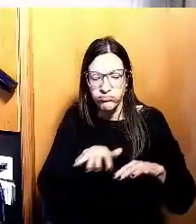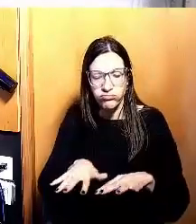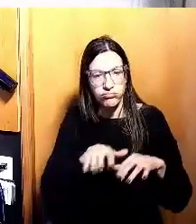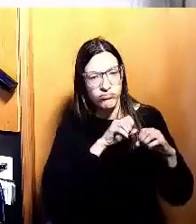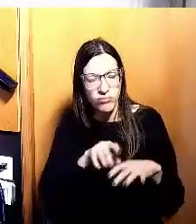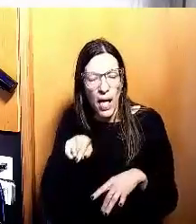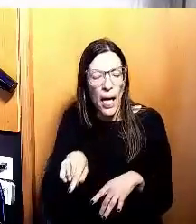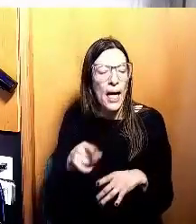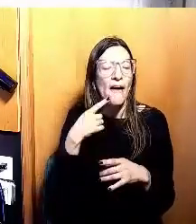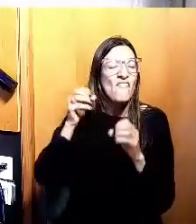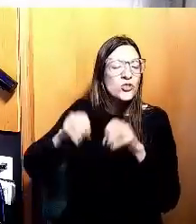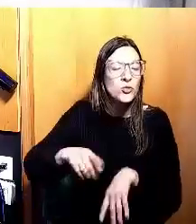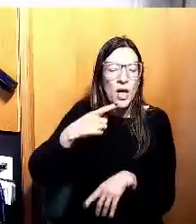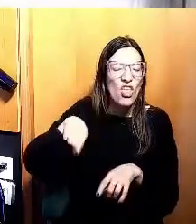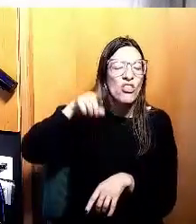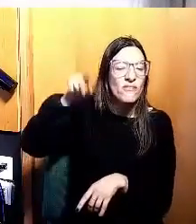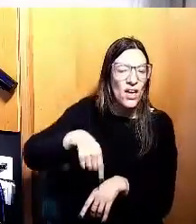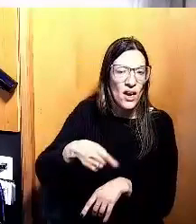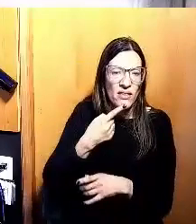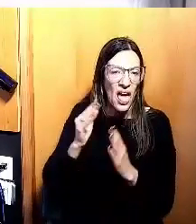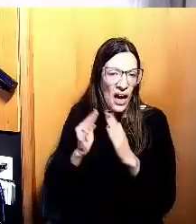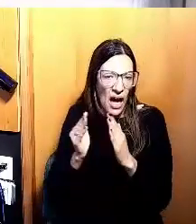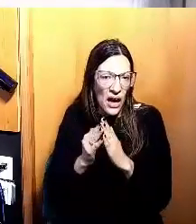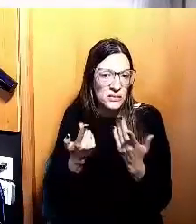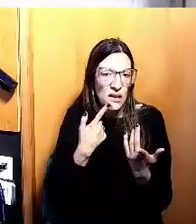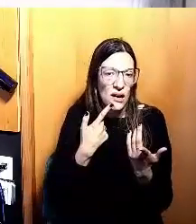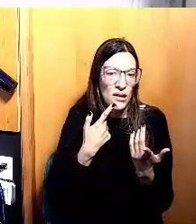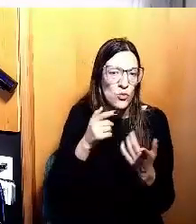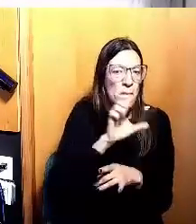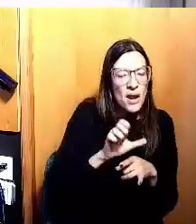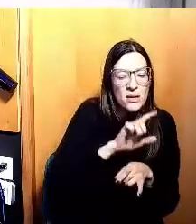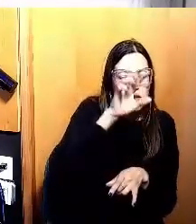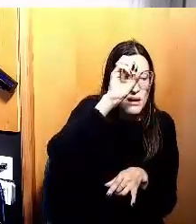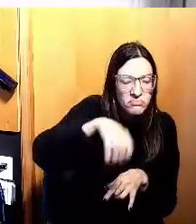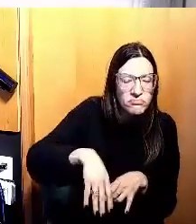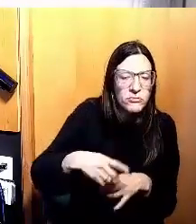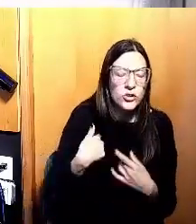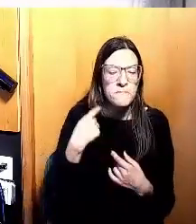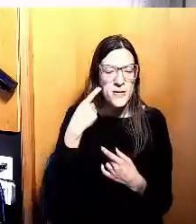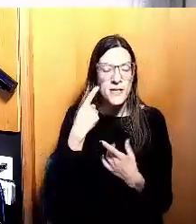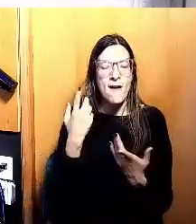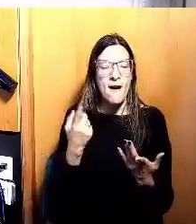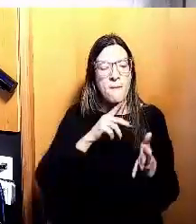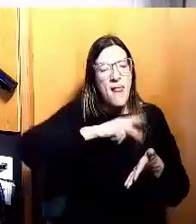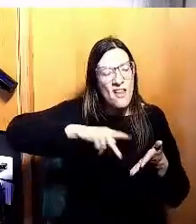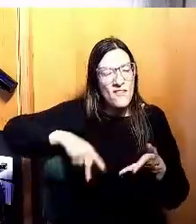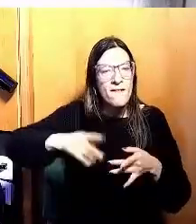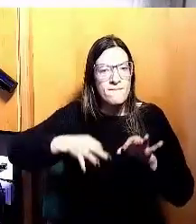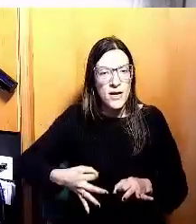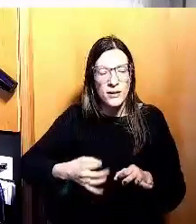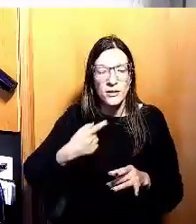basura domiciliaria? ¿Es alguna industria, comercio, tal? Y ahí hay que tomar decisiones planificadas en ver, bueno, ¿y qué tenemos en la